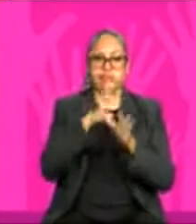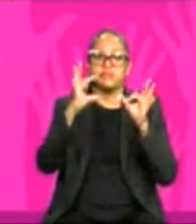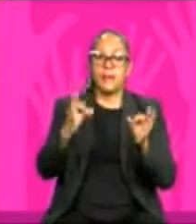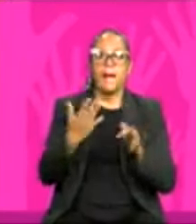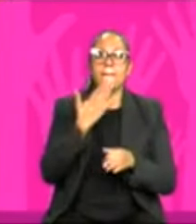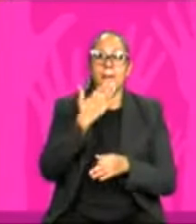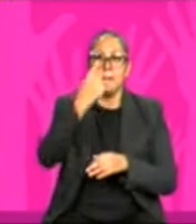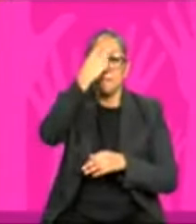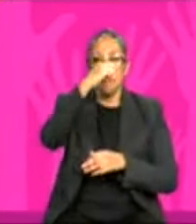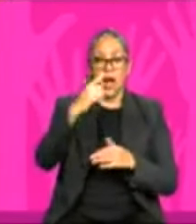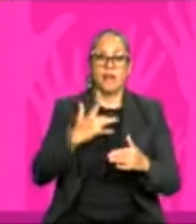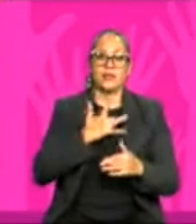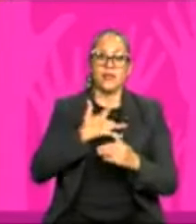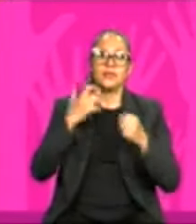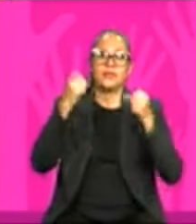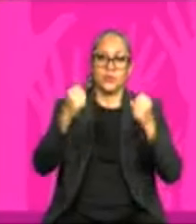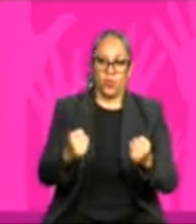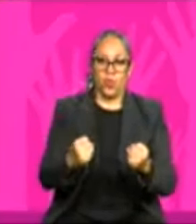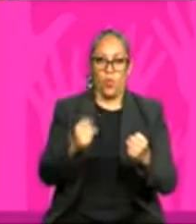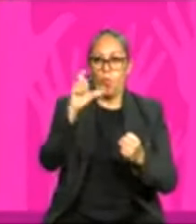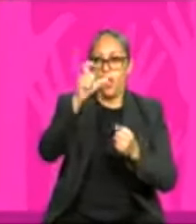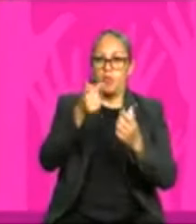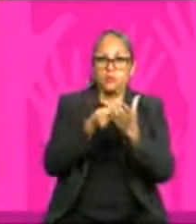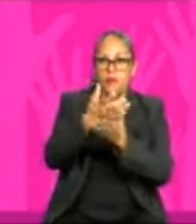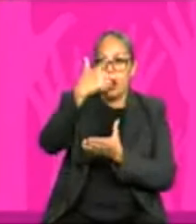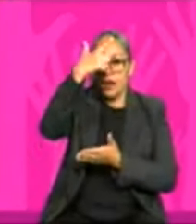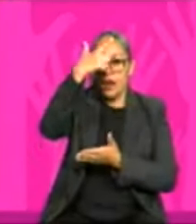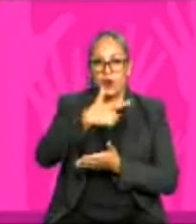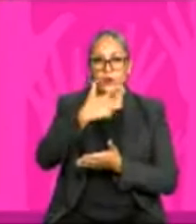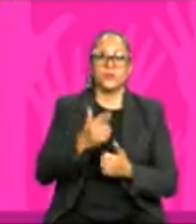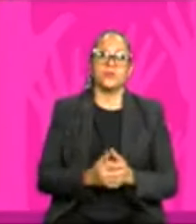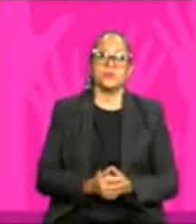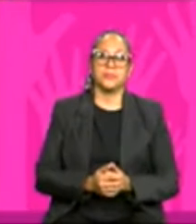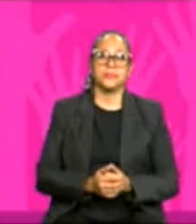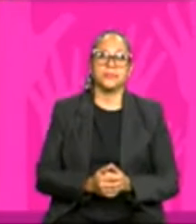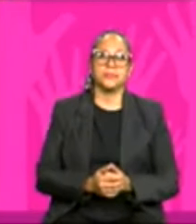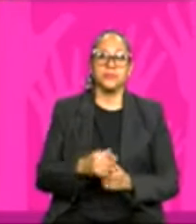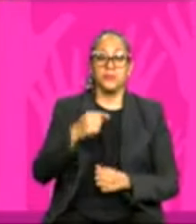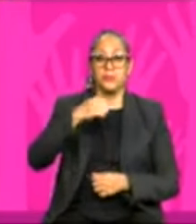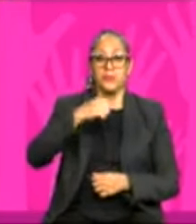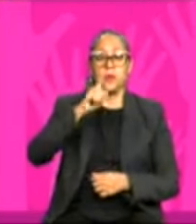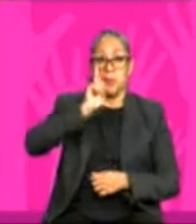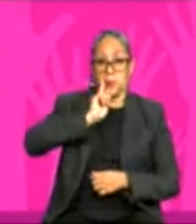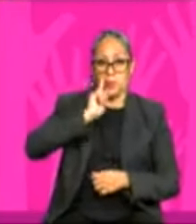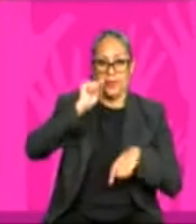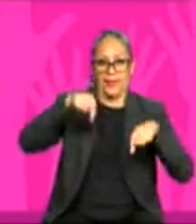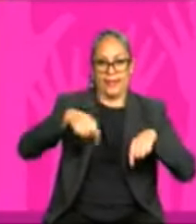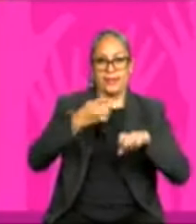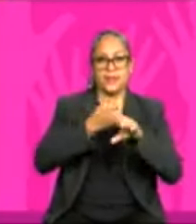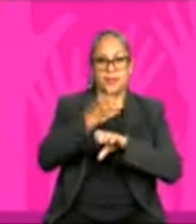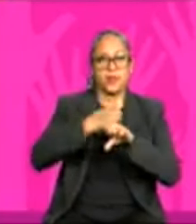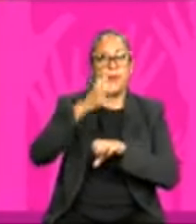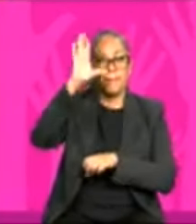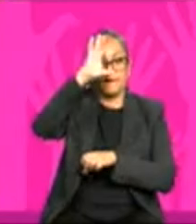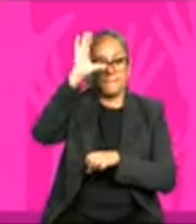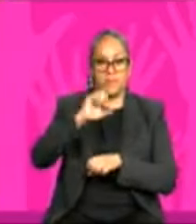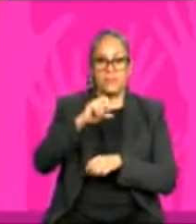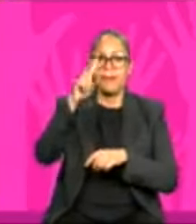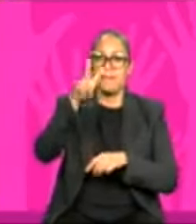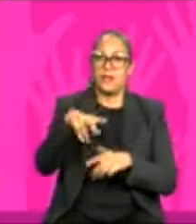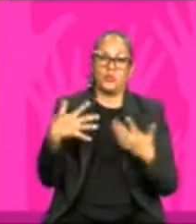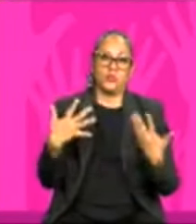te sientas segura y seguro saliendo de noche. Ser mujer en Morelos es una condena,